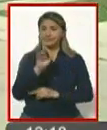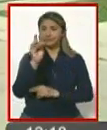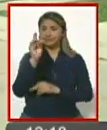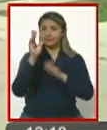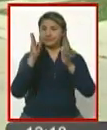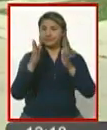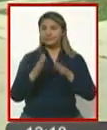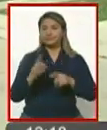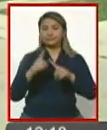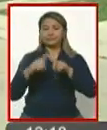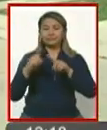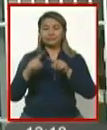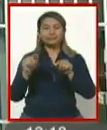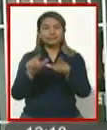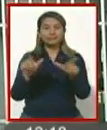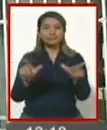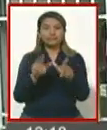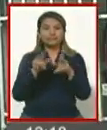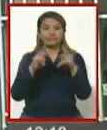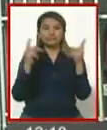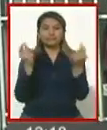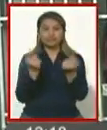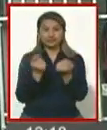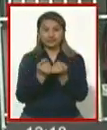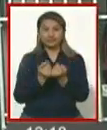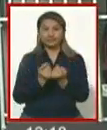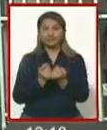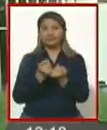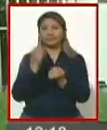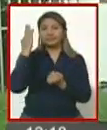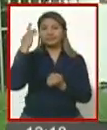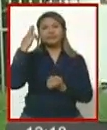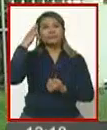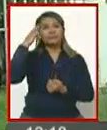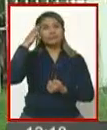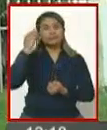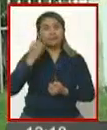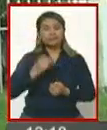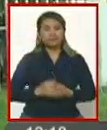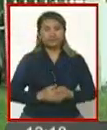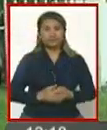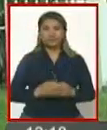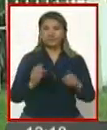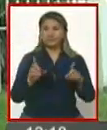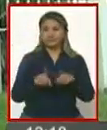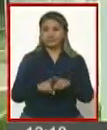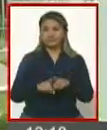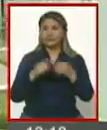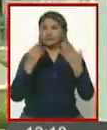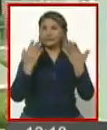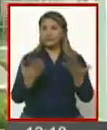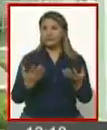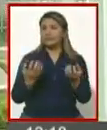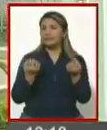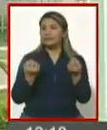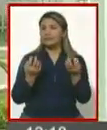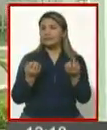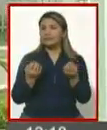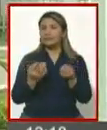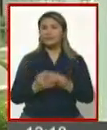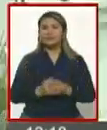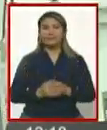bolivianos en los diferentes departamentos. Esto por las razones de que justamente hay una